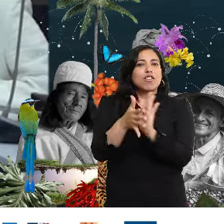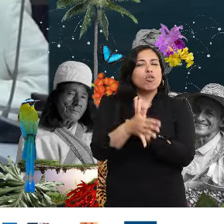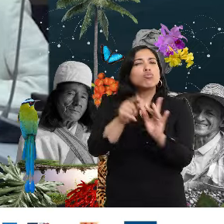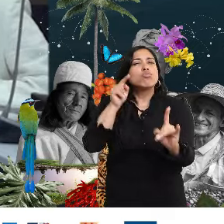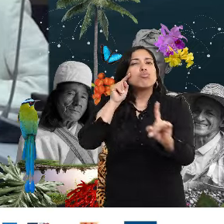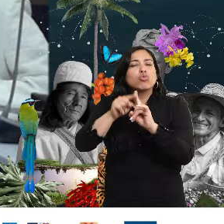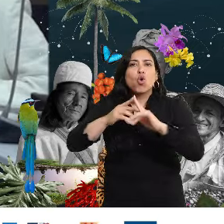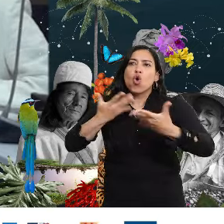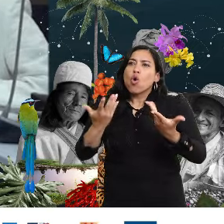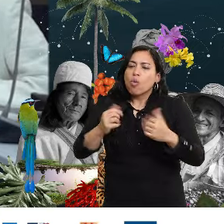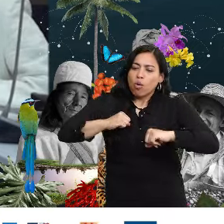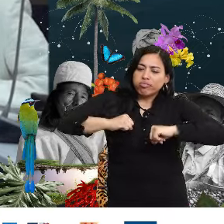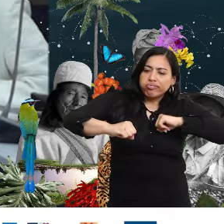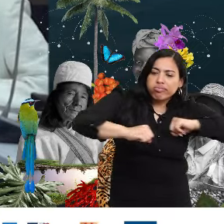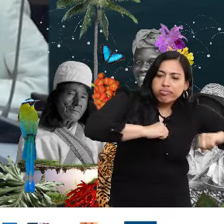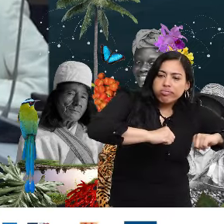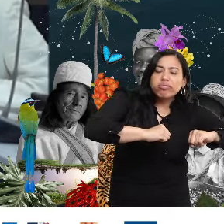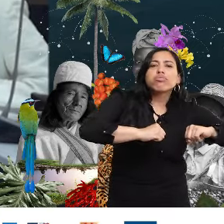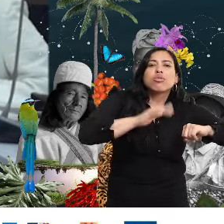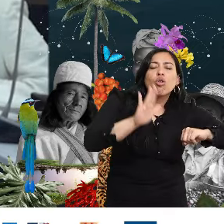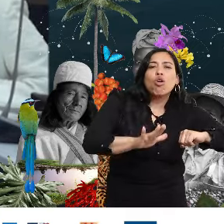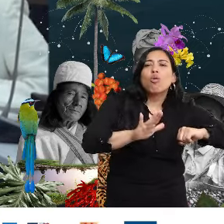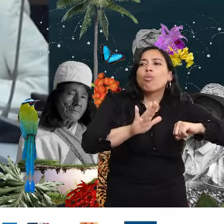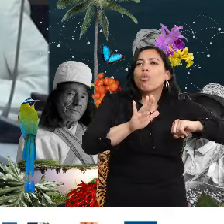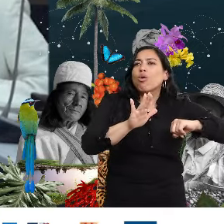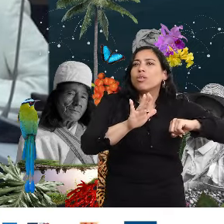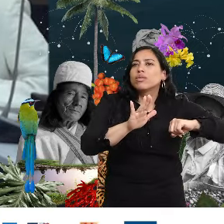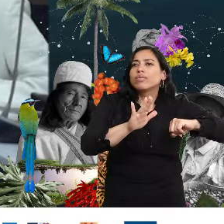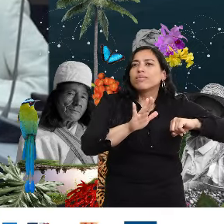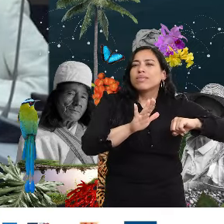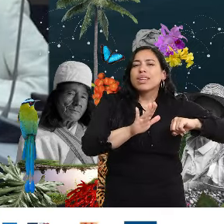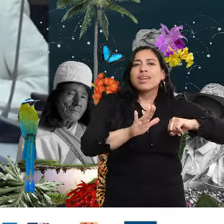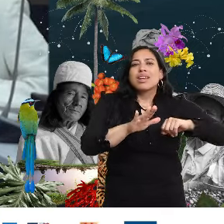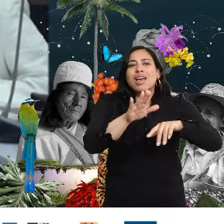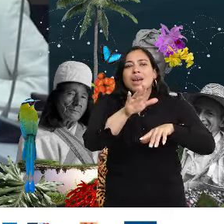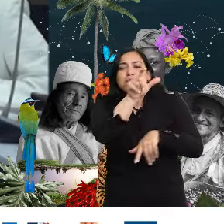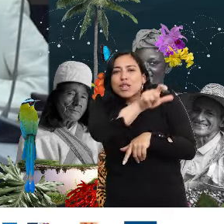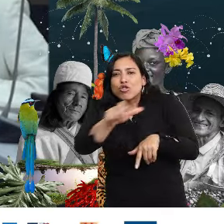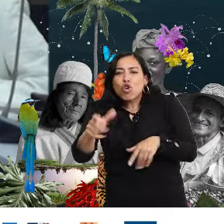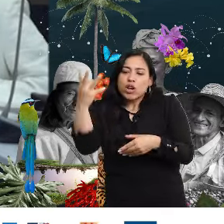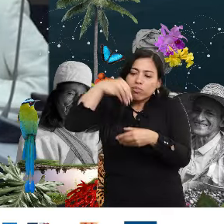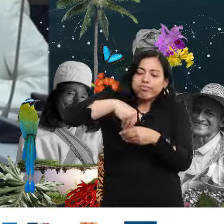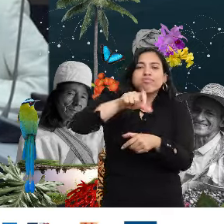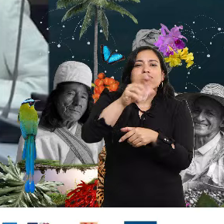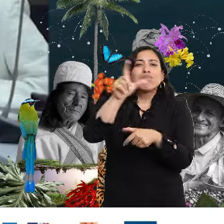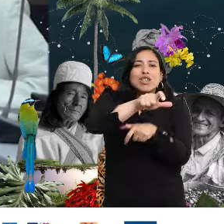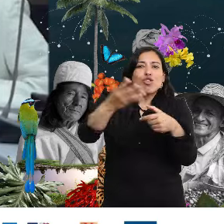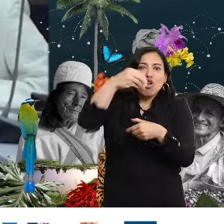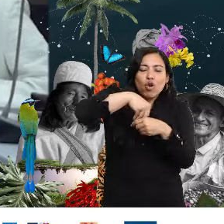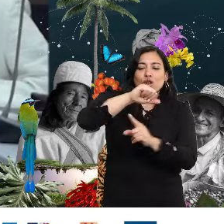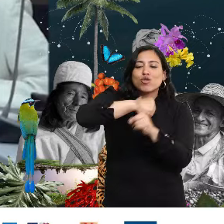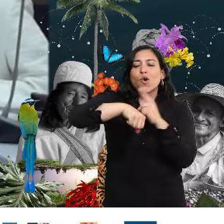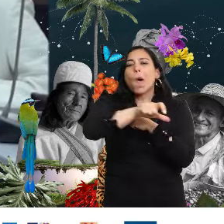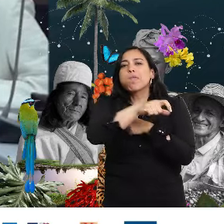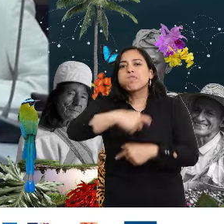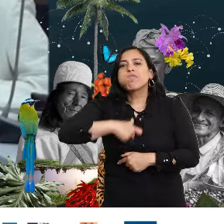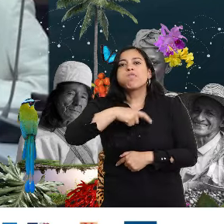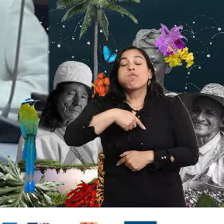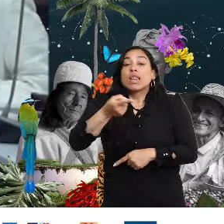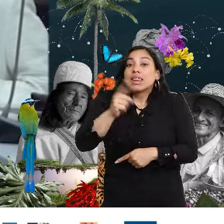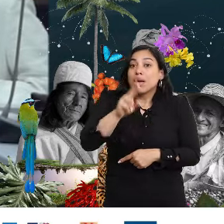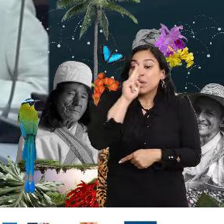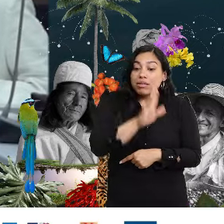la movilización de los diferentes actores de la sociedad, tanto a